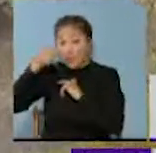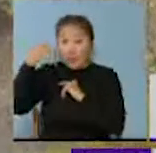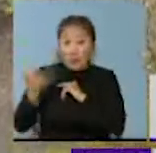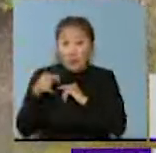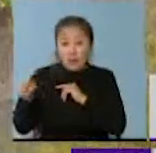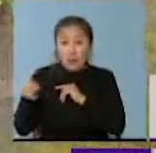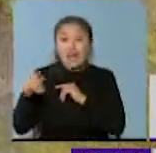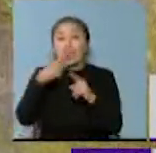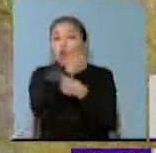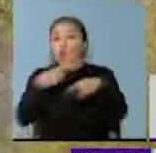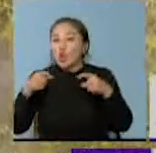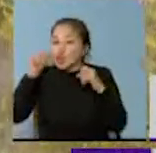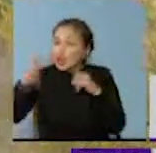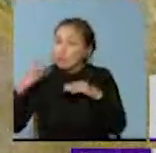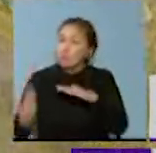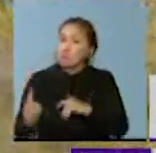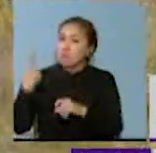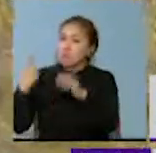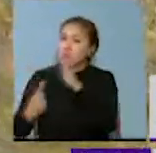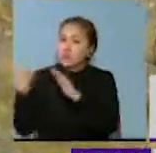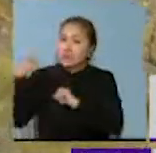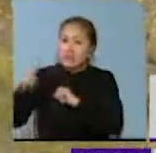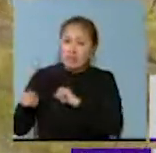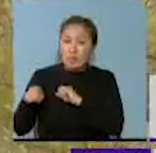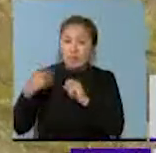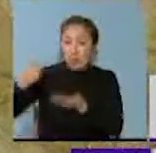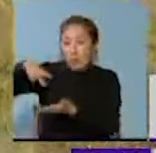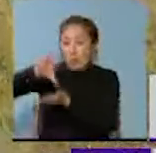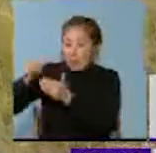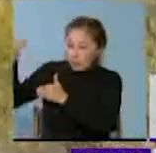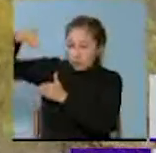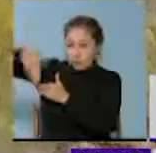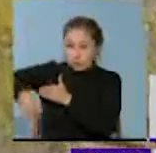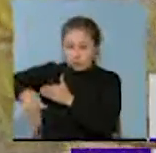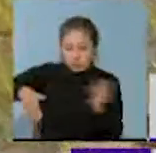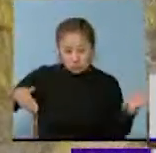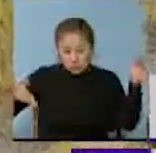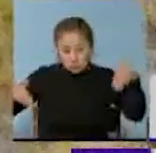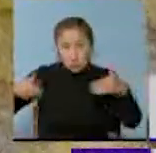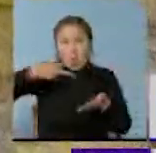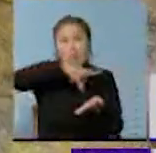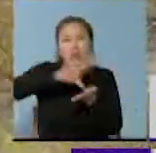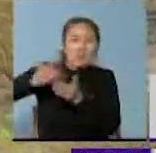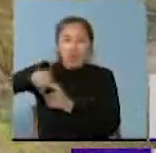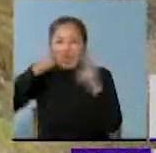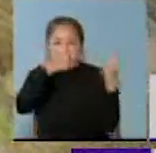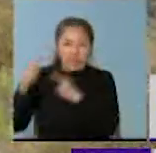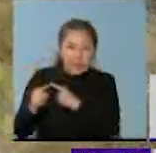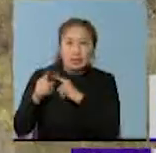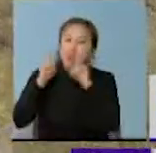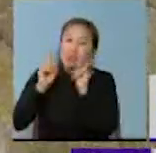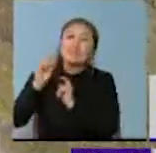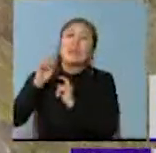elementos puntuales en lo que son las plazas de acceso al parque que espero son otro tipo de iluminación también led